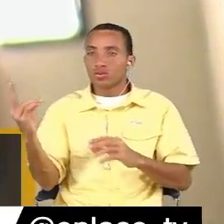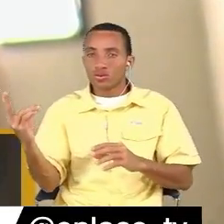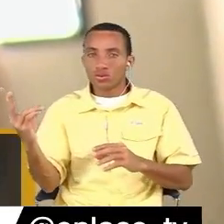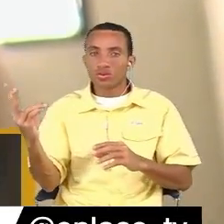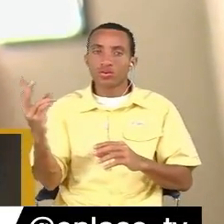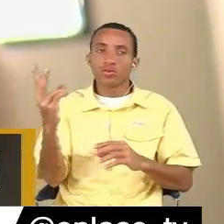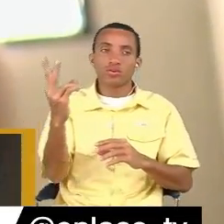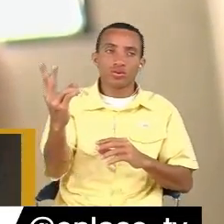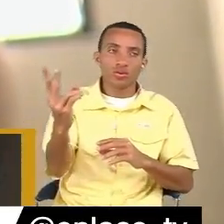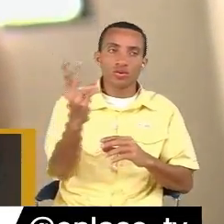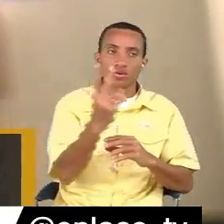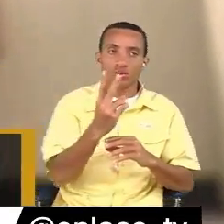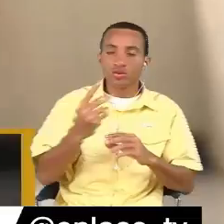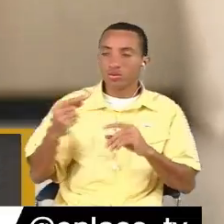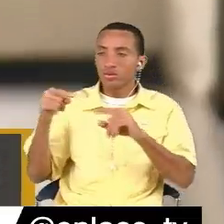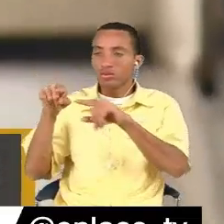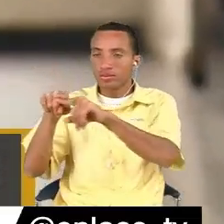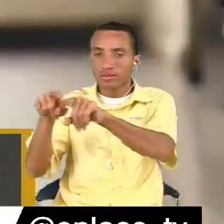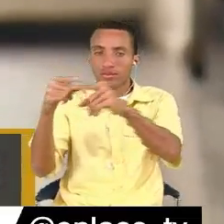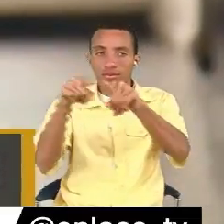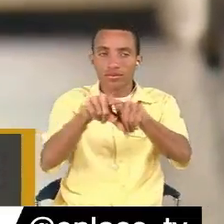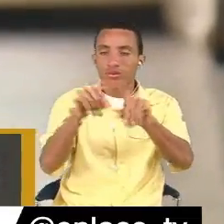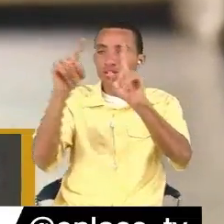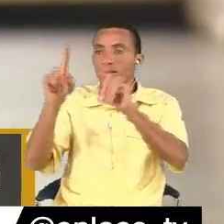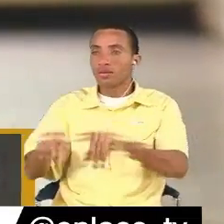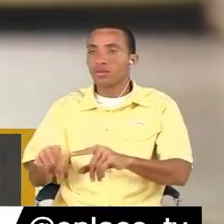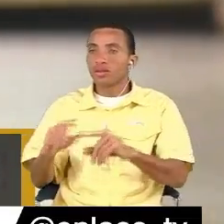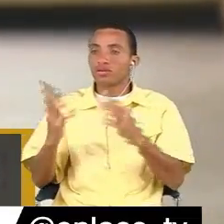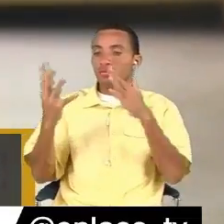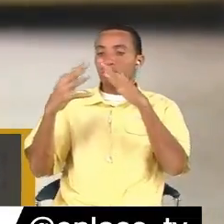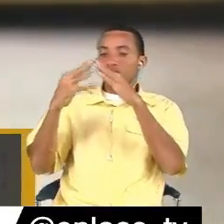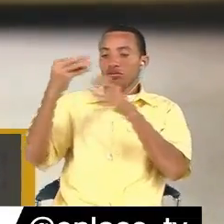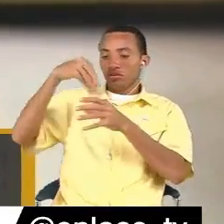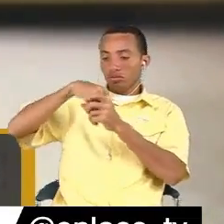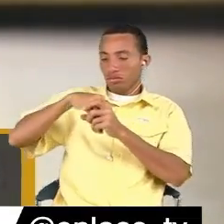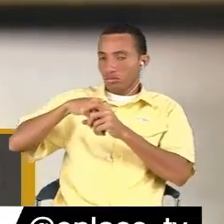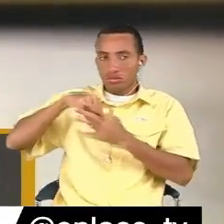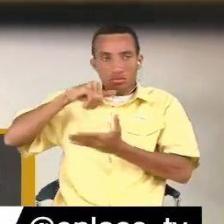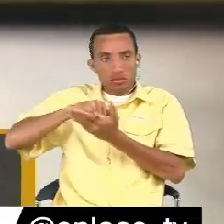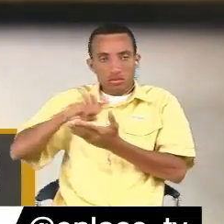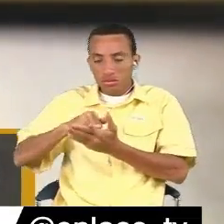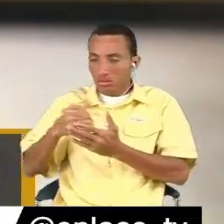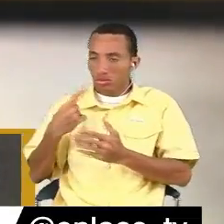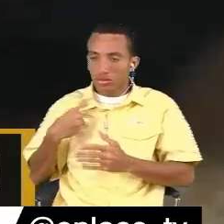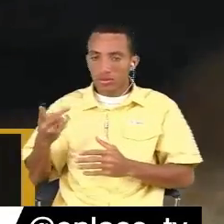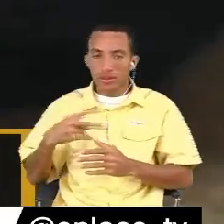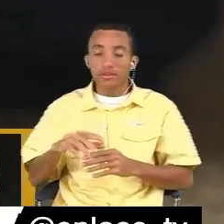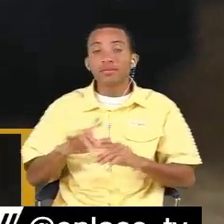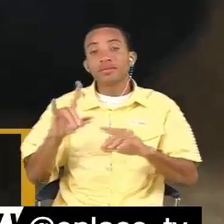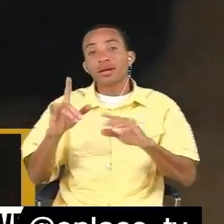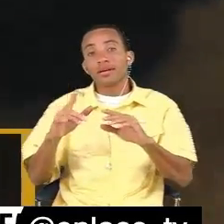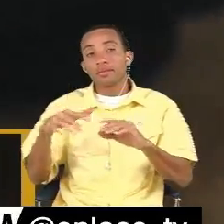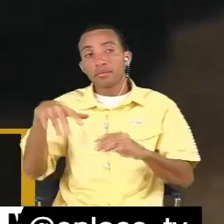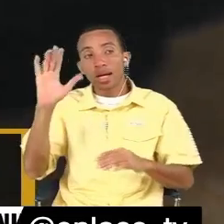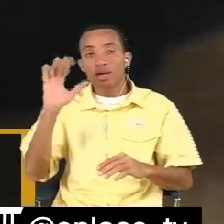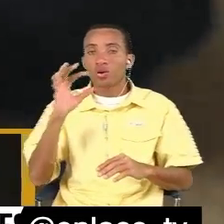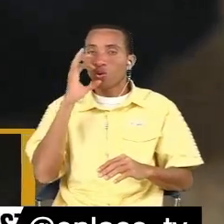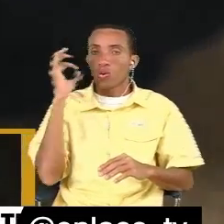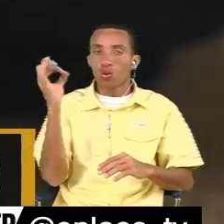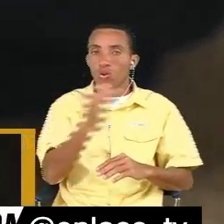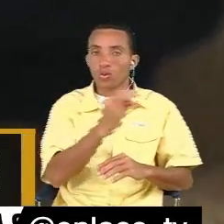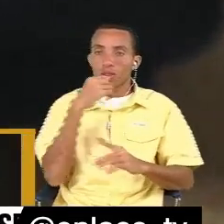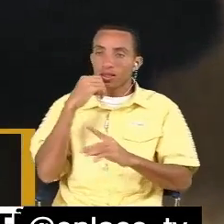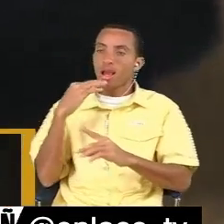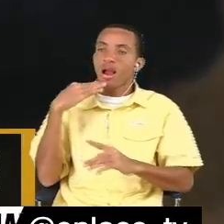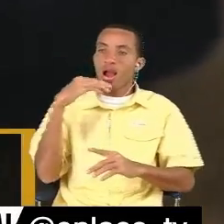que conviven en la mayoría de los casos bajo el mismo techo y en la gran mayoría de los casos son aquellos hombres que están